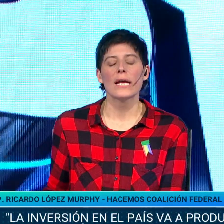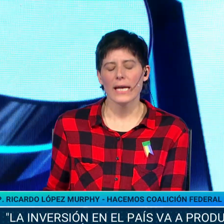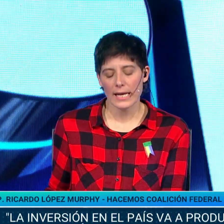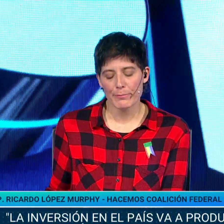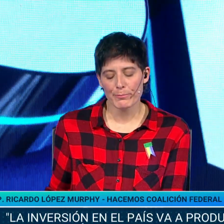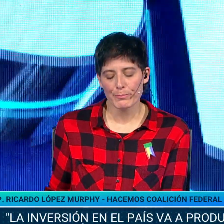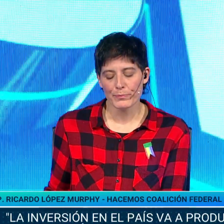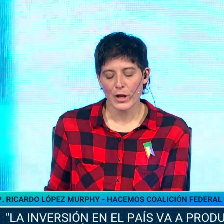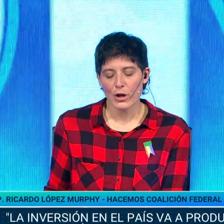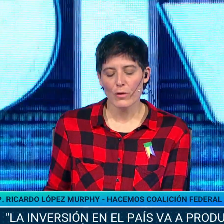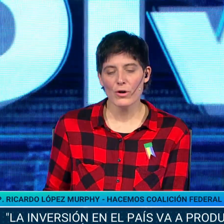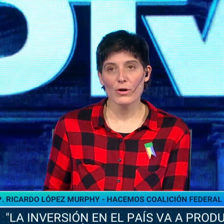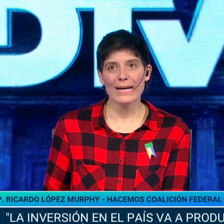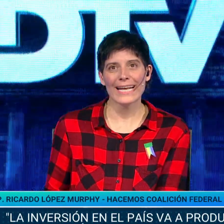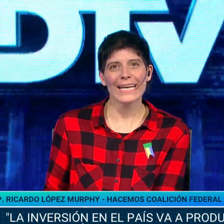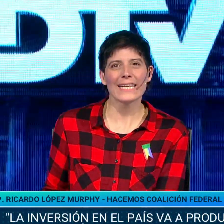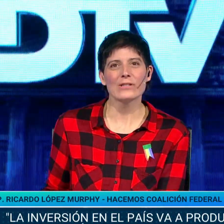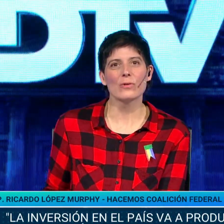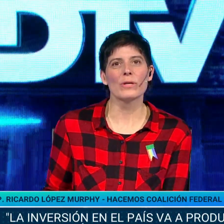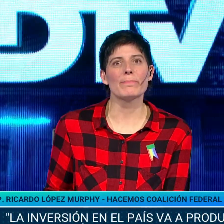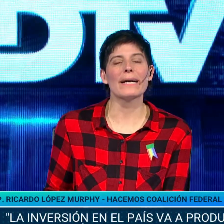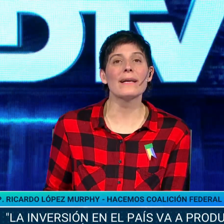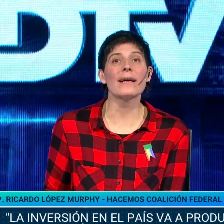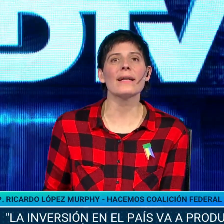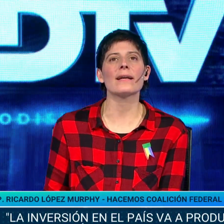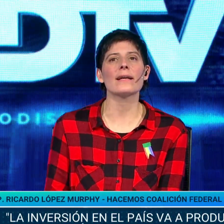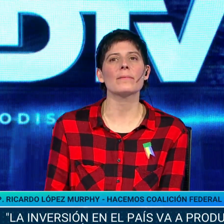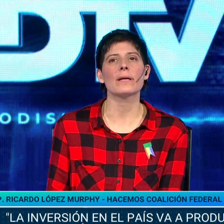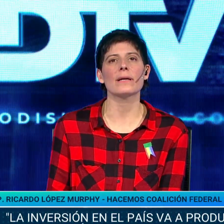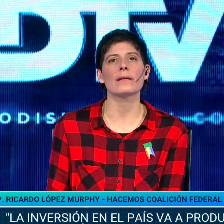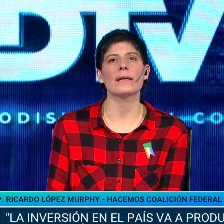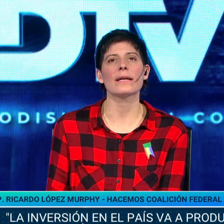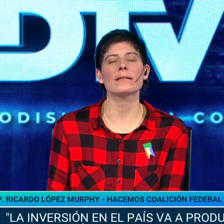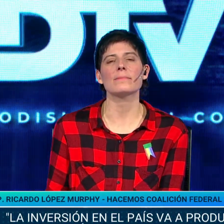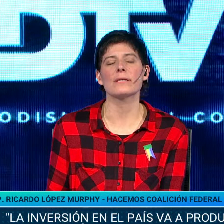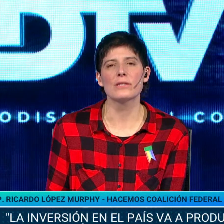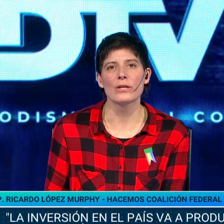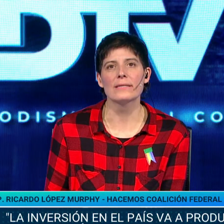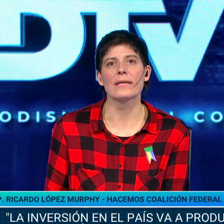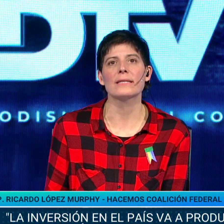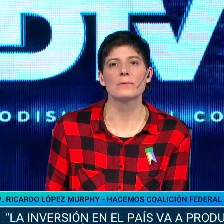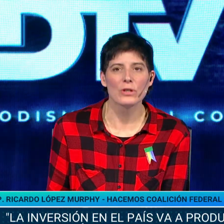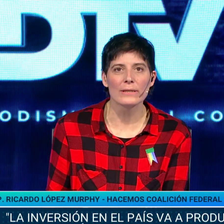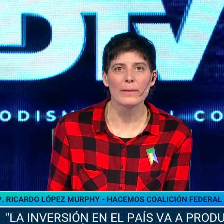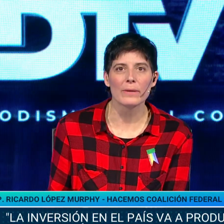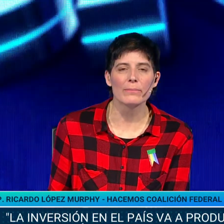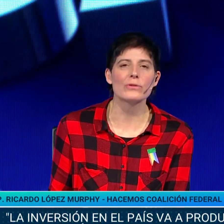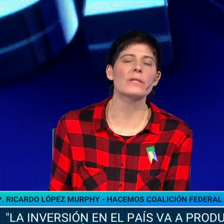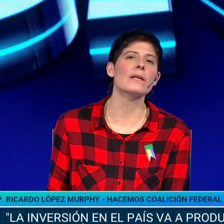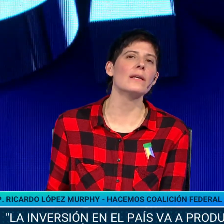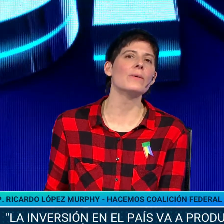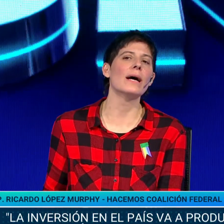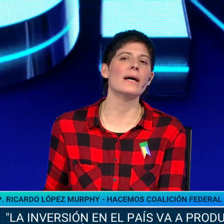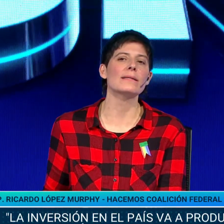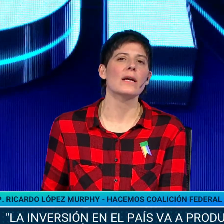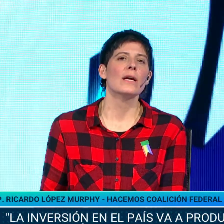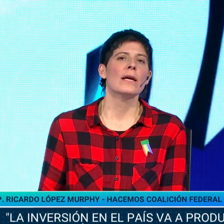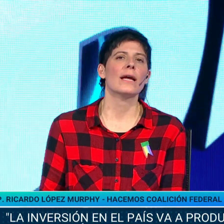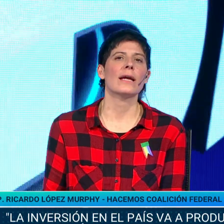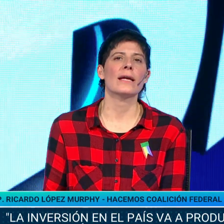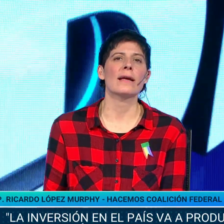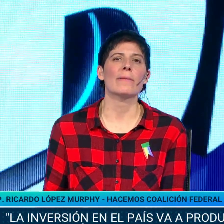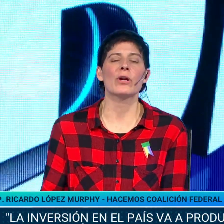recaudación. ¿Cómo cree que esto puede impactar el régimen de grandes inversiones? ¿Tiene excepciones también